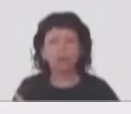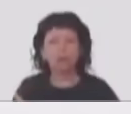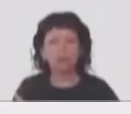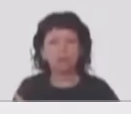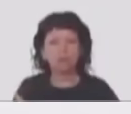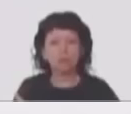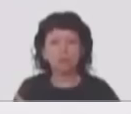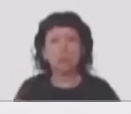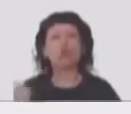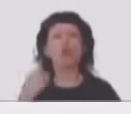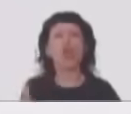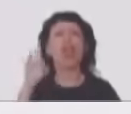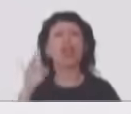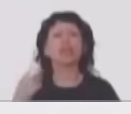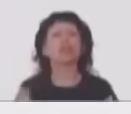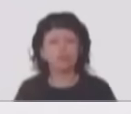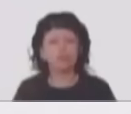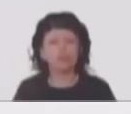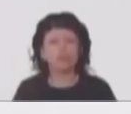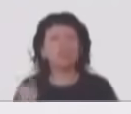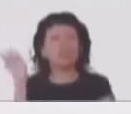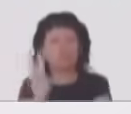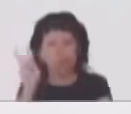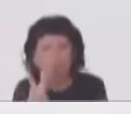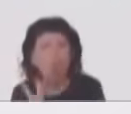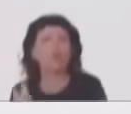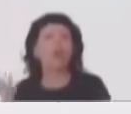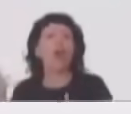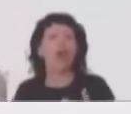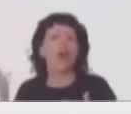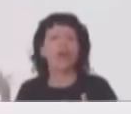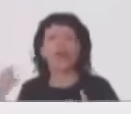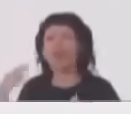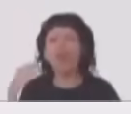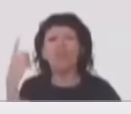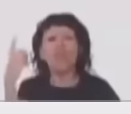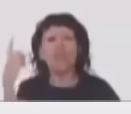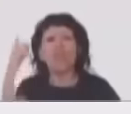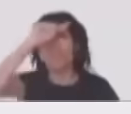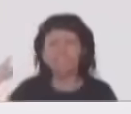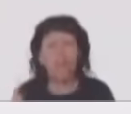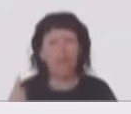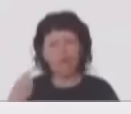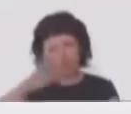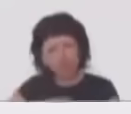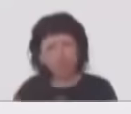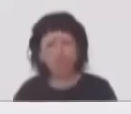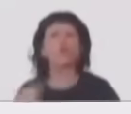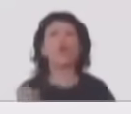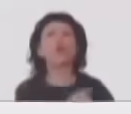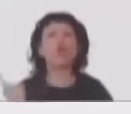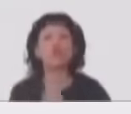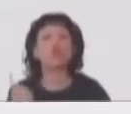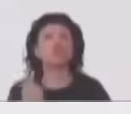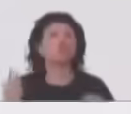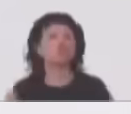defensa del sistema de seguridad en manos del Estado. Elegimos